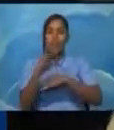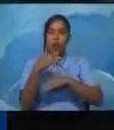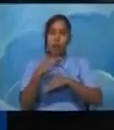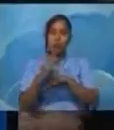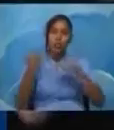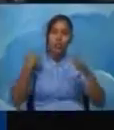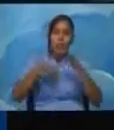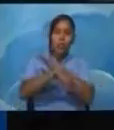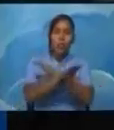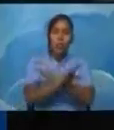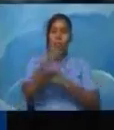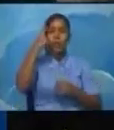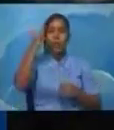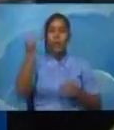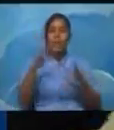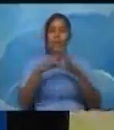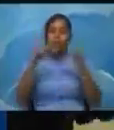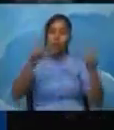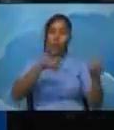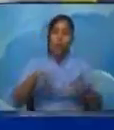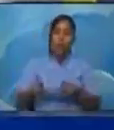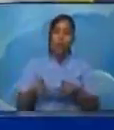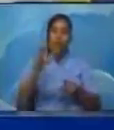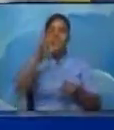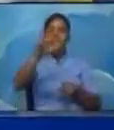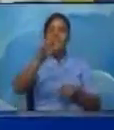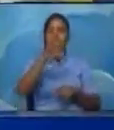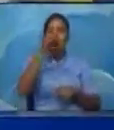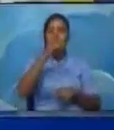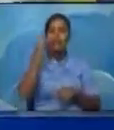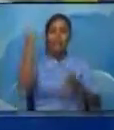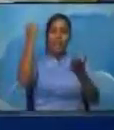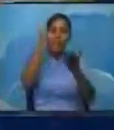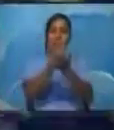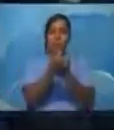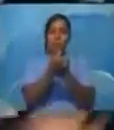para la tarde, pronto nos vamos para las 2 de la tarde, para las 3 de la tarde.